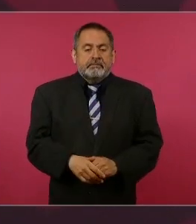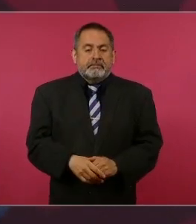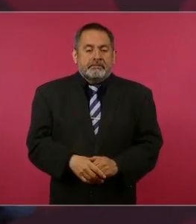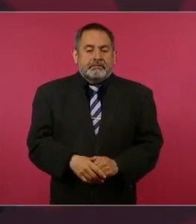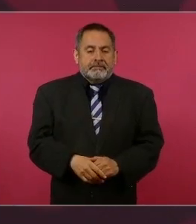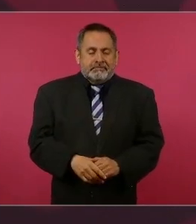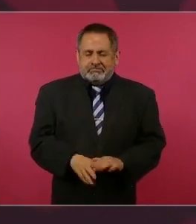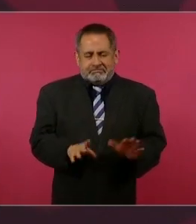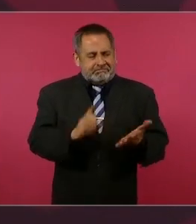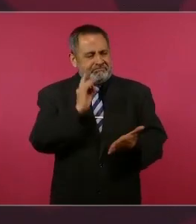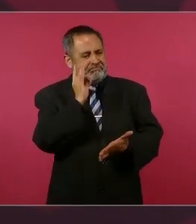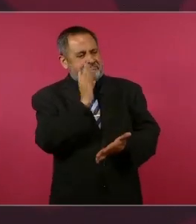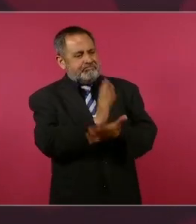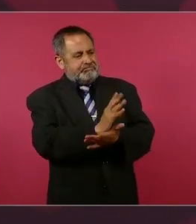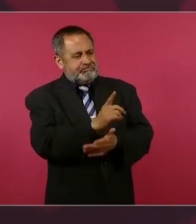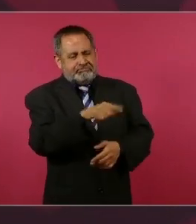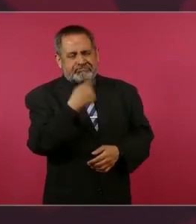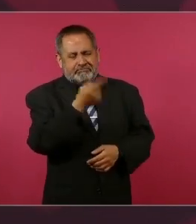Eso los